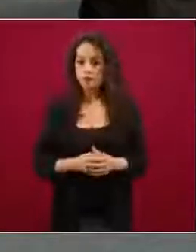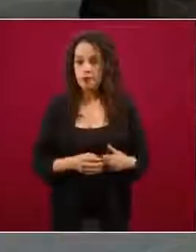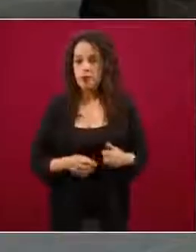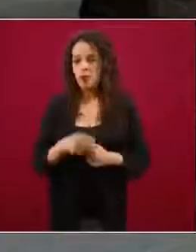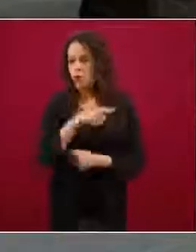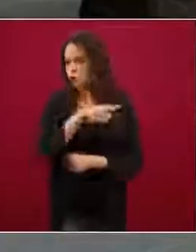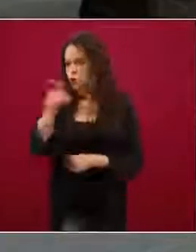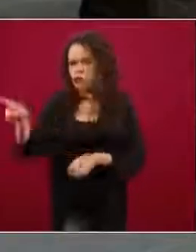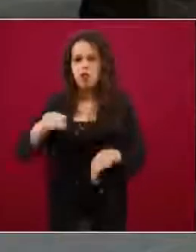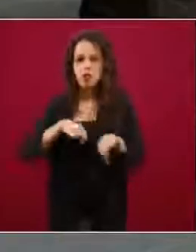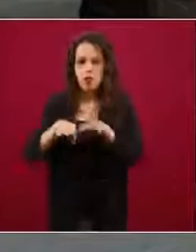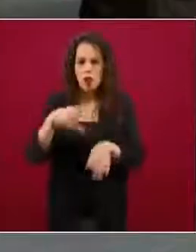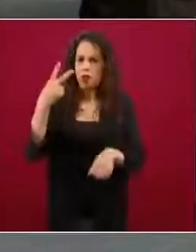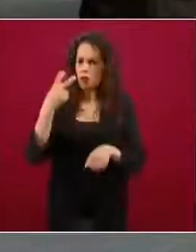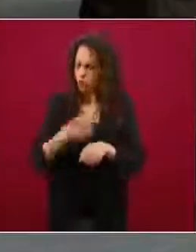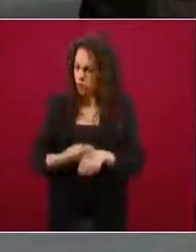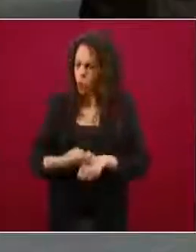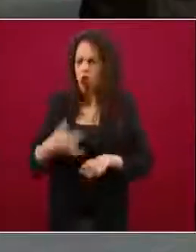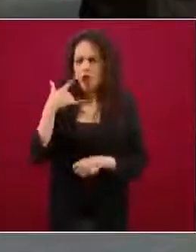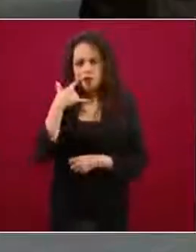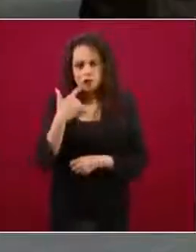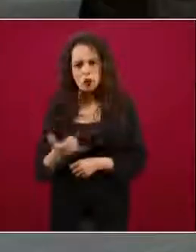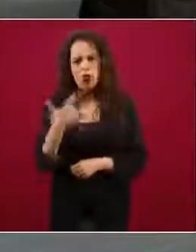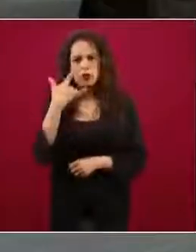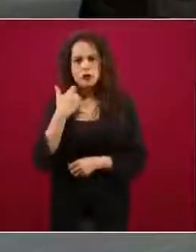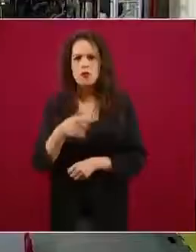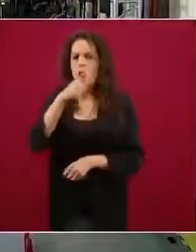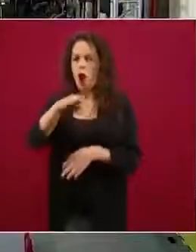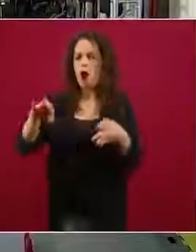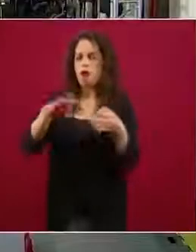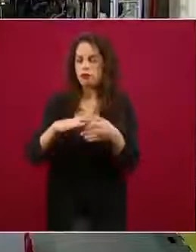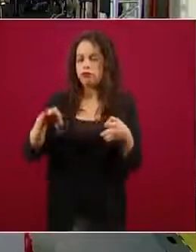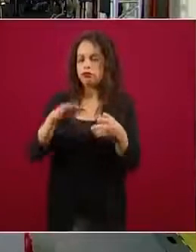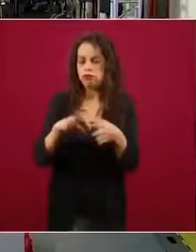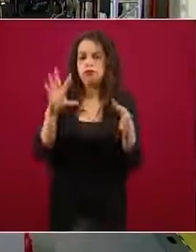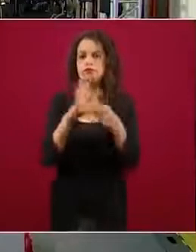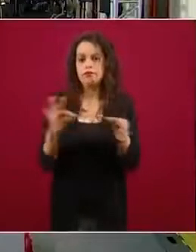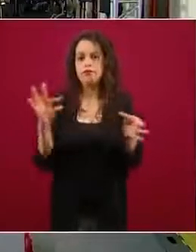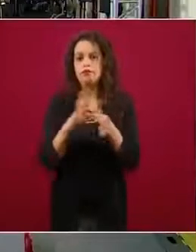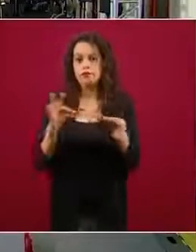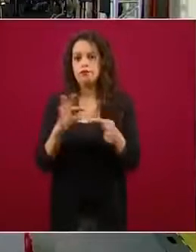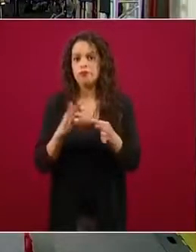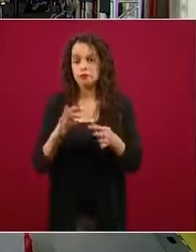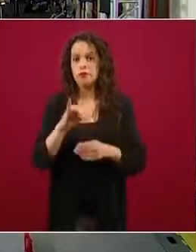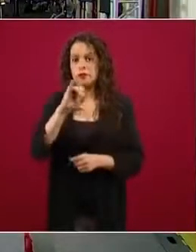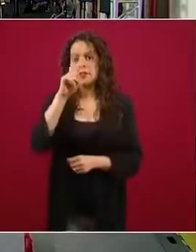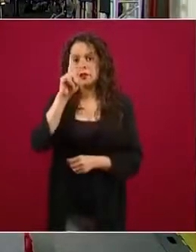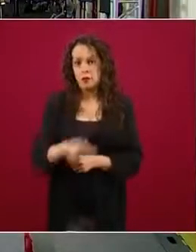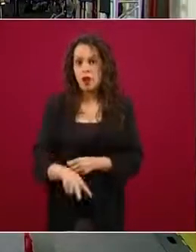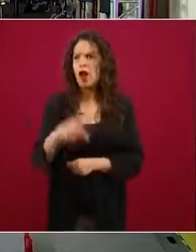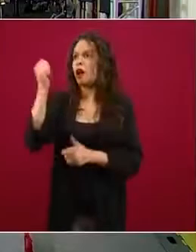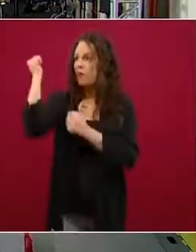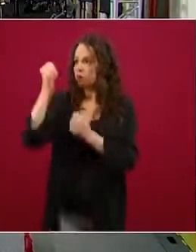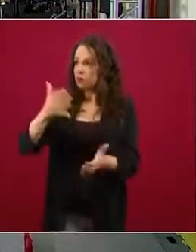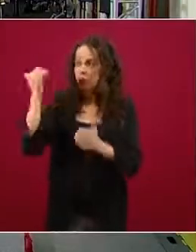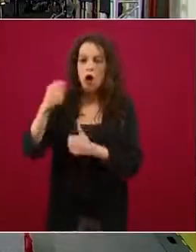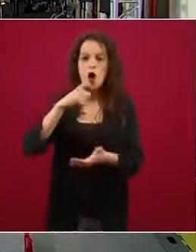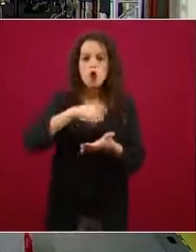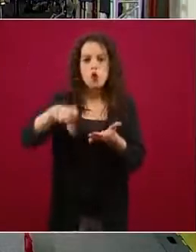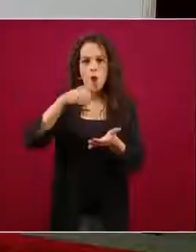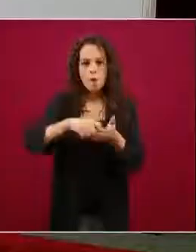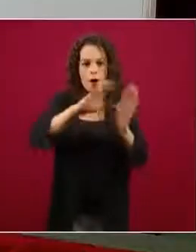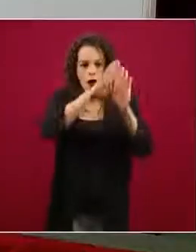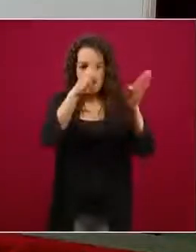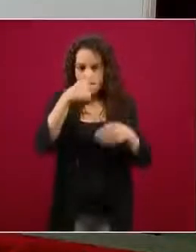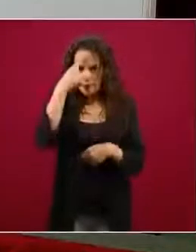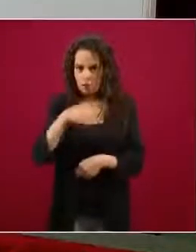esfuerzo, porque ustedes nos han hablado cotidianamente de lo que ha representado comprar ventiladores y montar las unidades de terapia